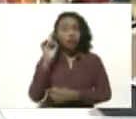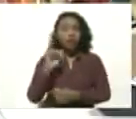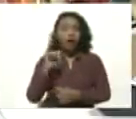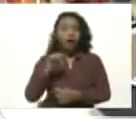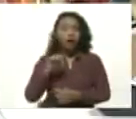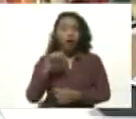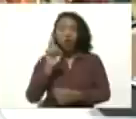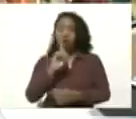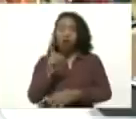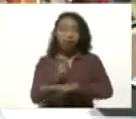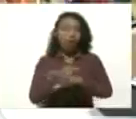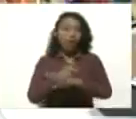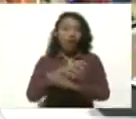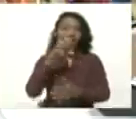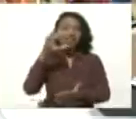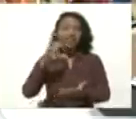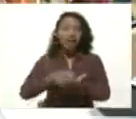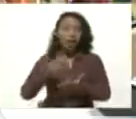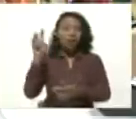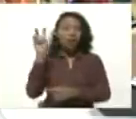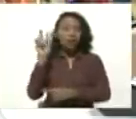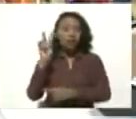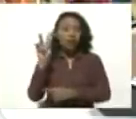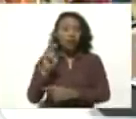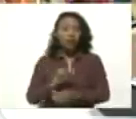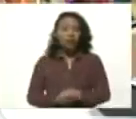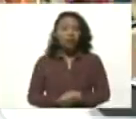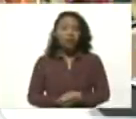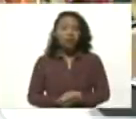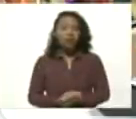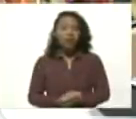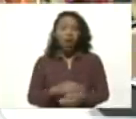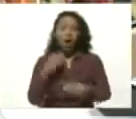el gobierno, el Estado venezolano,